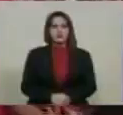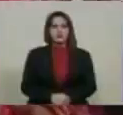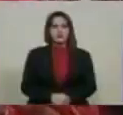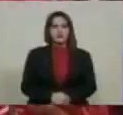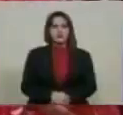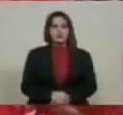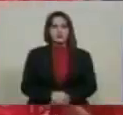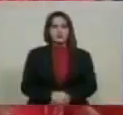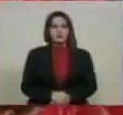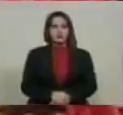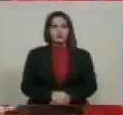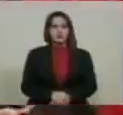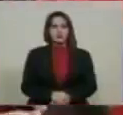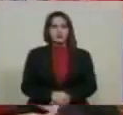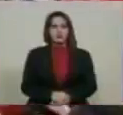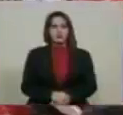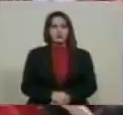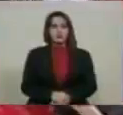Copete, ¿no?